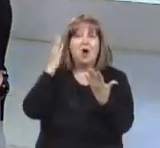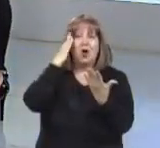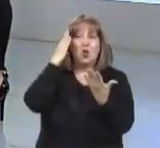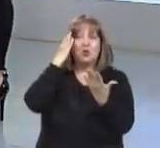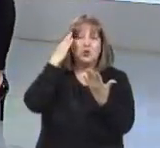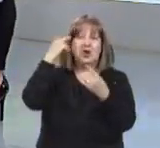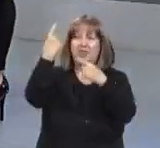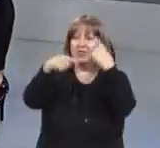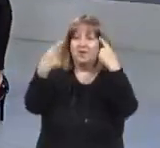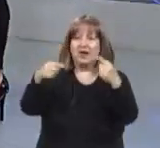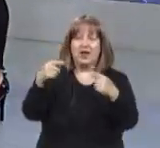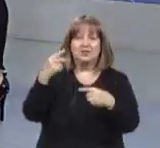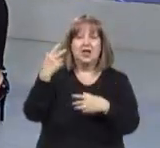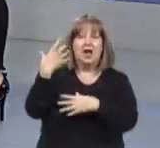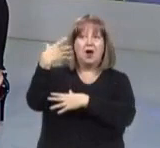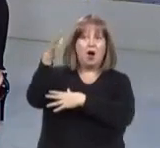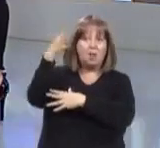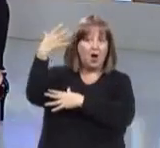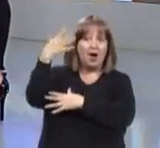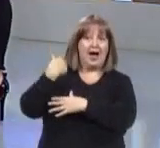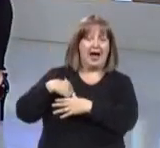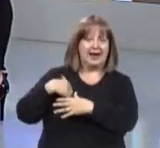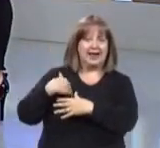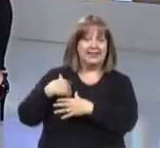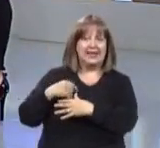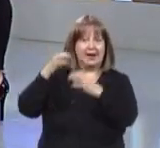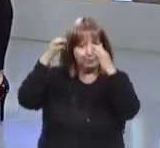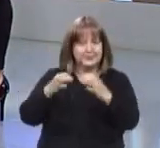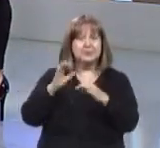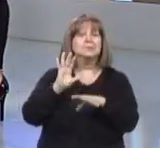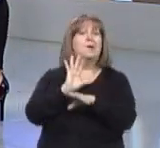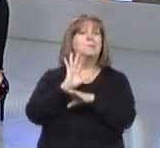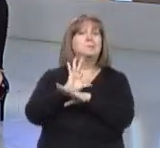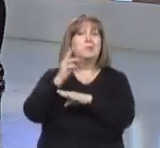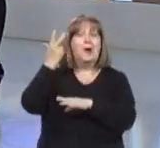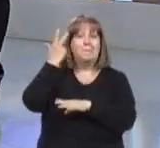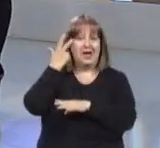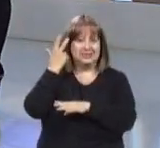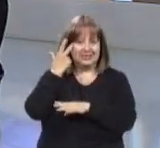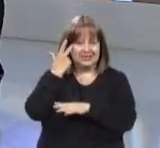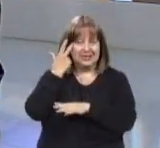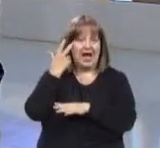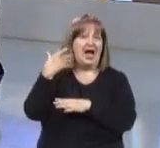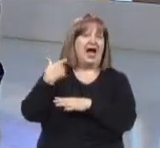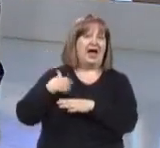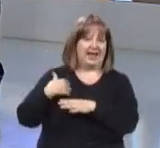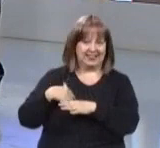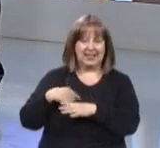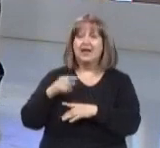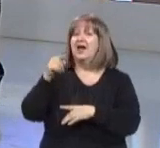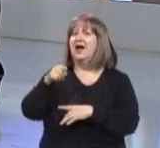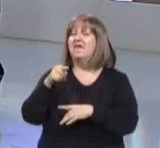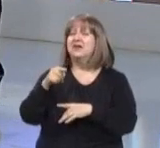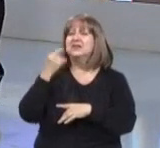distintas, pero levantan la bandera argentina en nombre de Messi. Claro, es impresionante, impresionante. Bueno, vamos a ver lo que hicieron